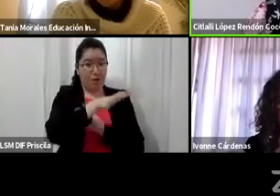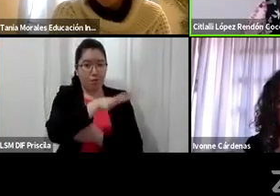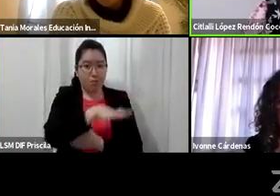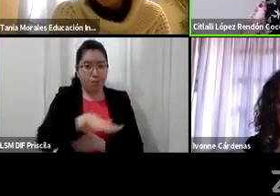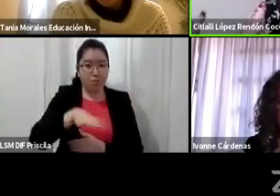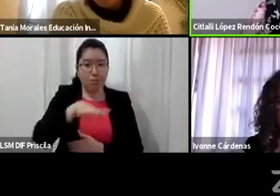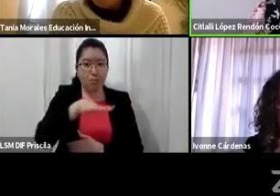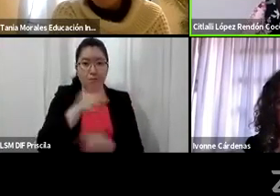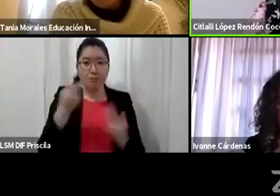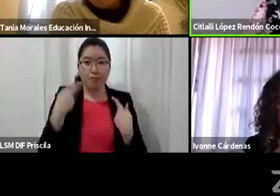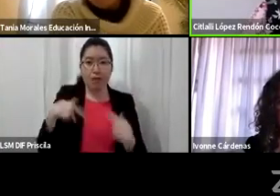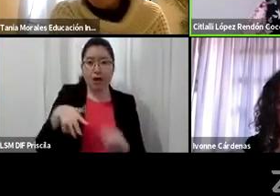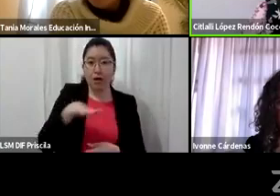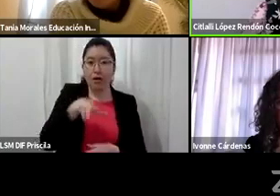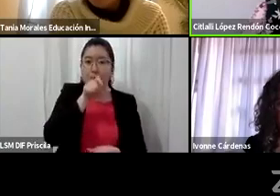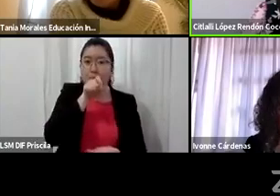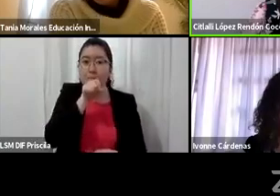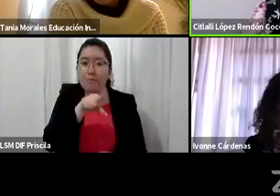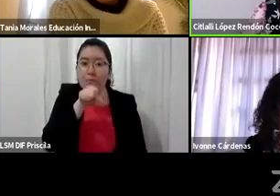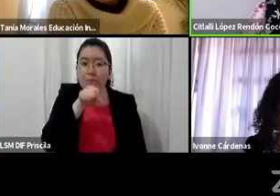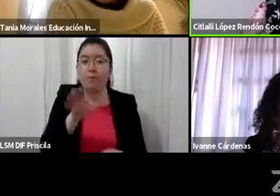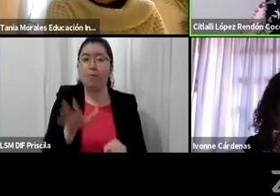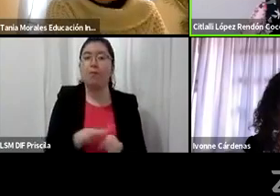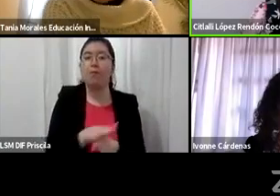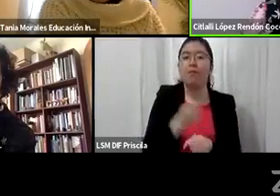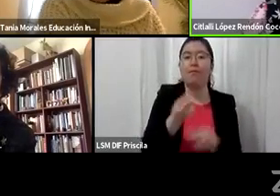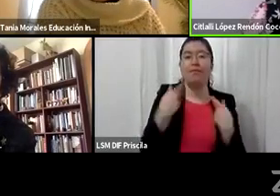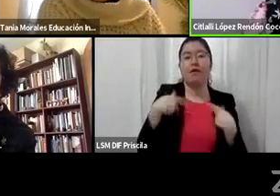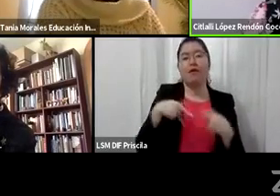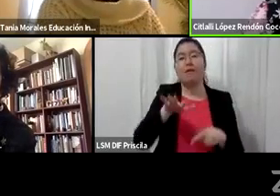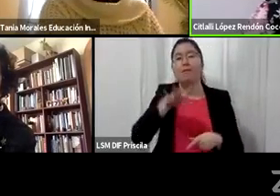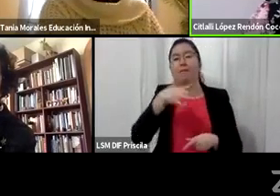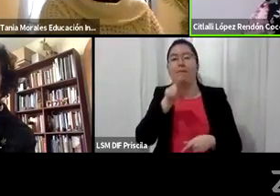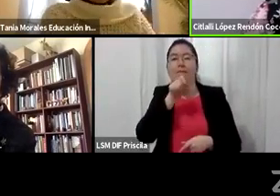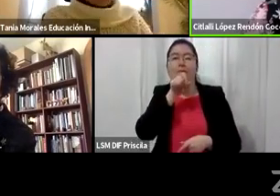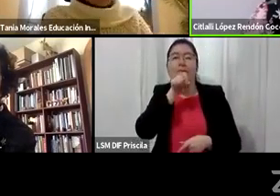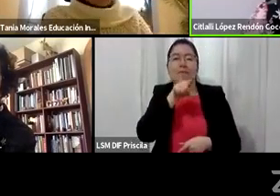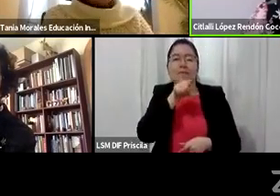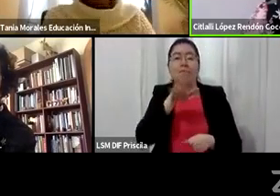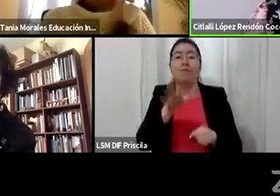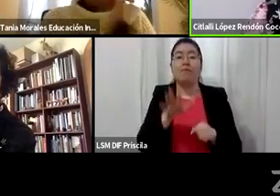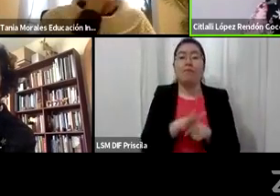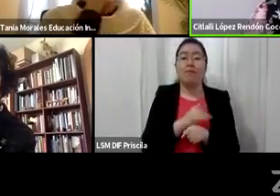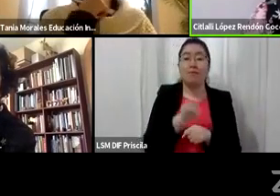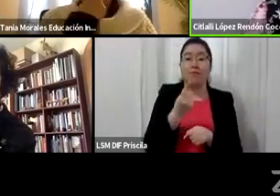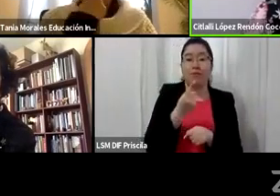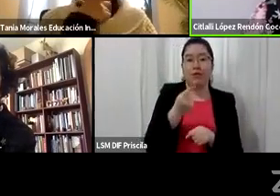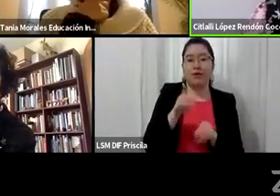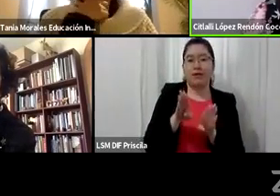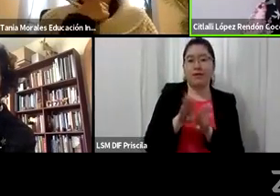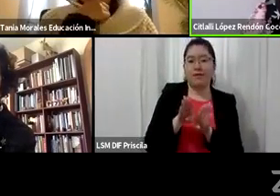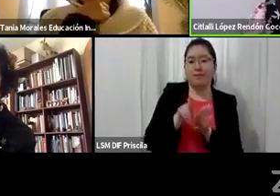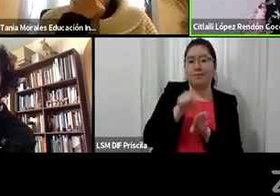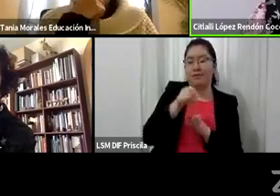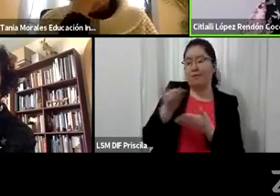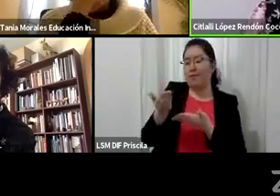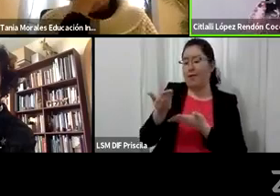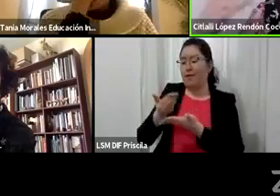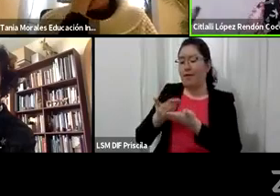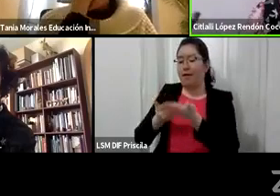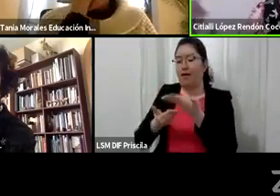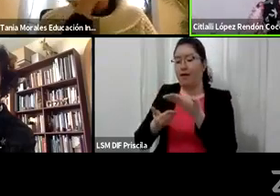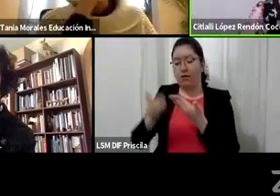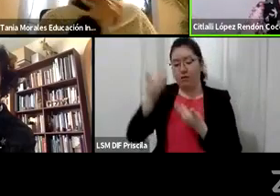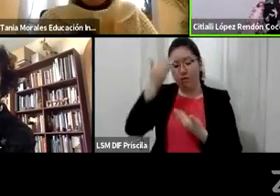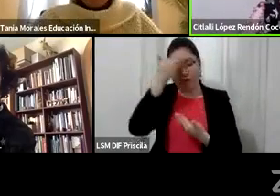educación popular tiene más o menos los mismos derroteros y además tiene esta cuestión de la circulación de saberes y la puesta en común de los mismos.